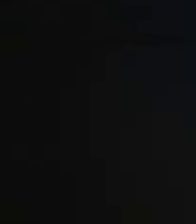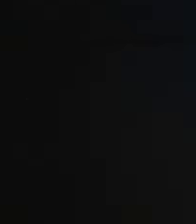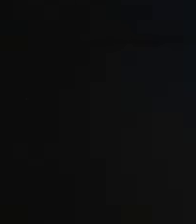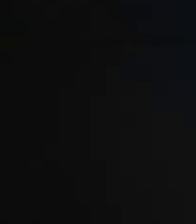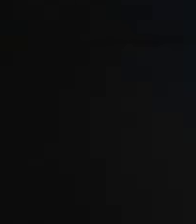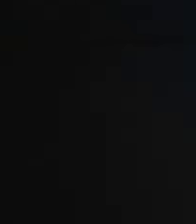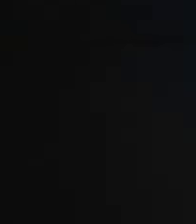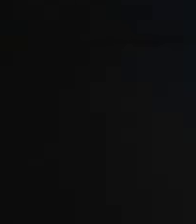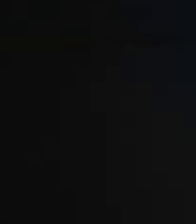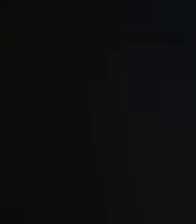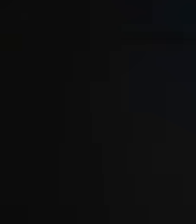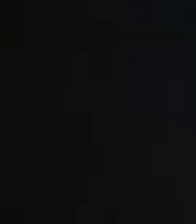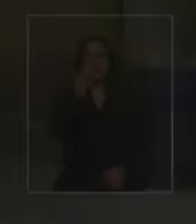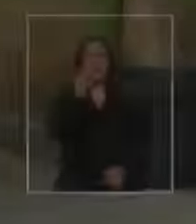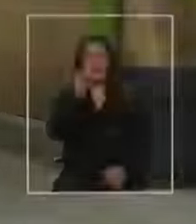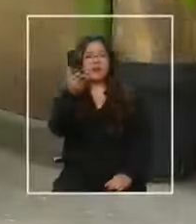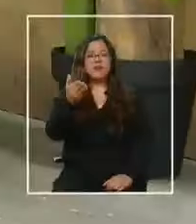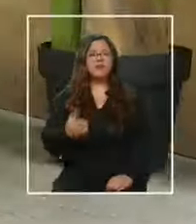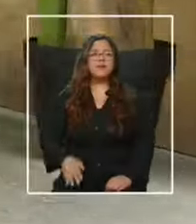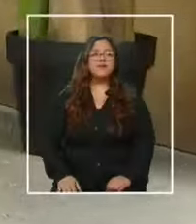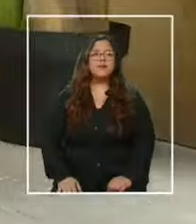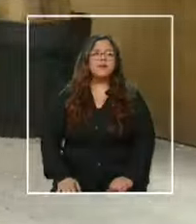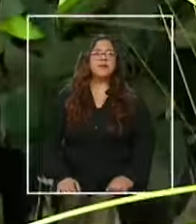un 50%. Mire.